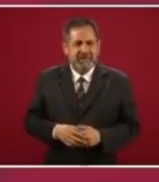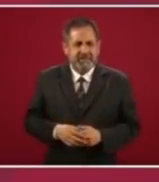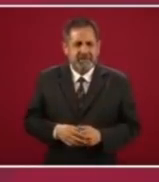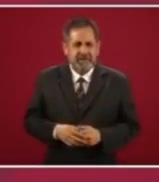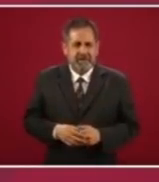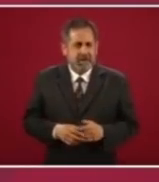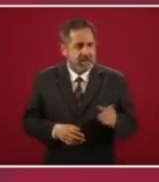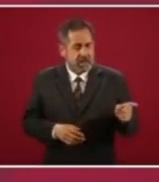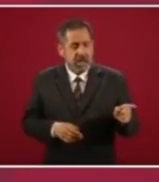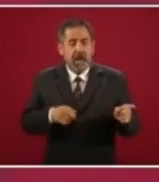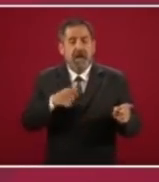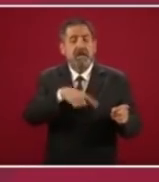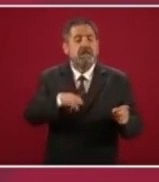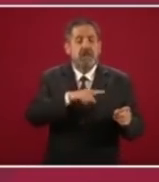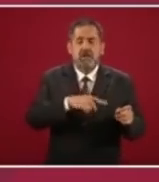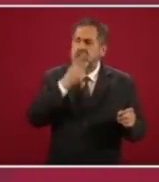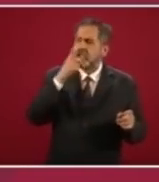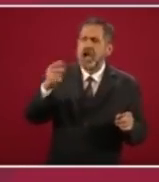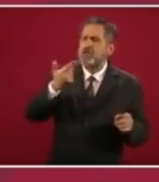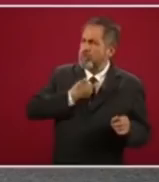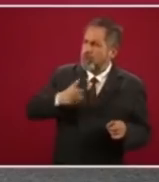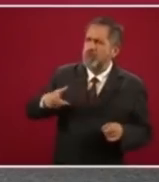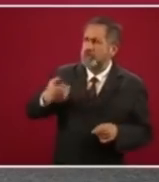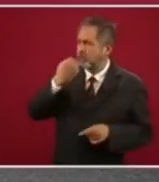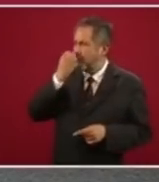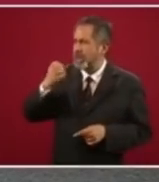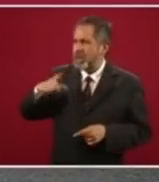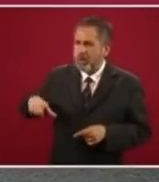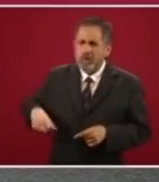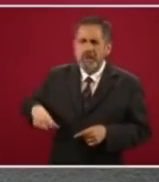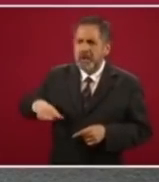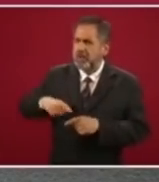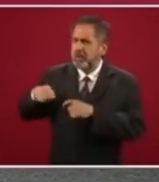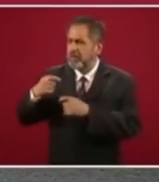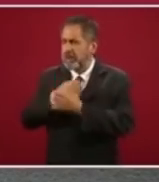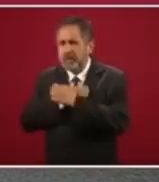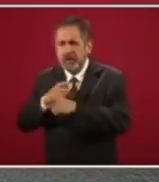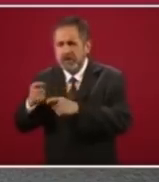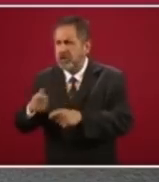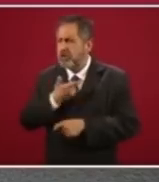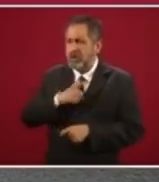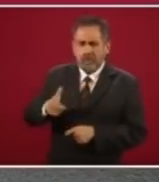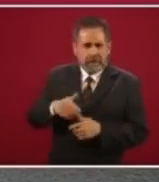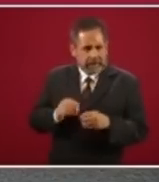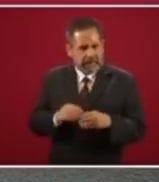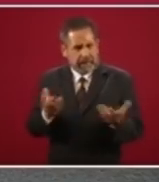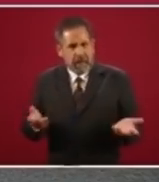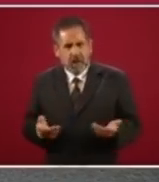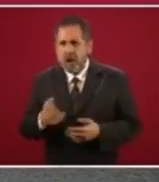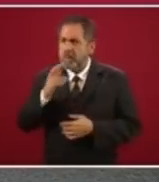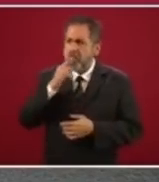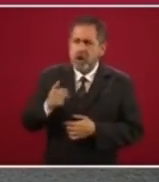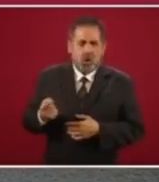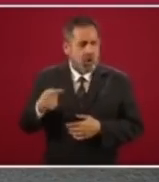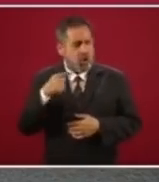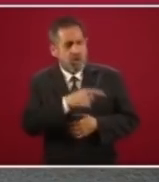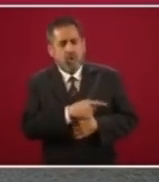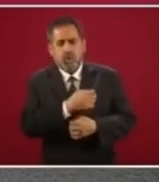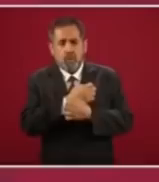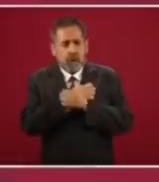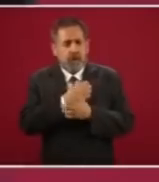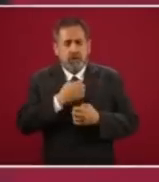no me gusta la educación pública, o sea, estoy en contra de la educación pública, estoy a favor de la educación